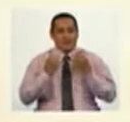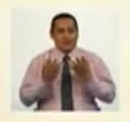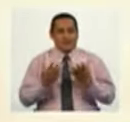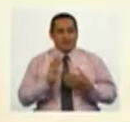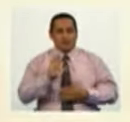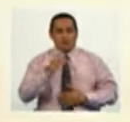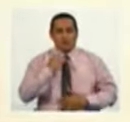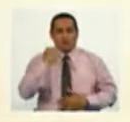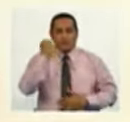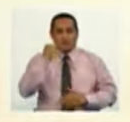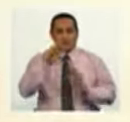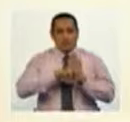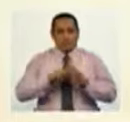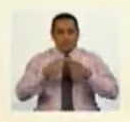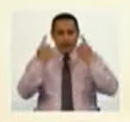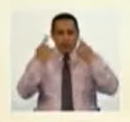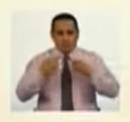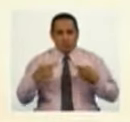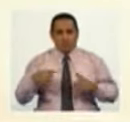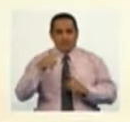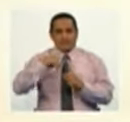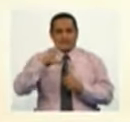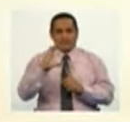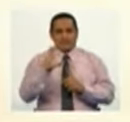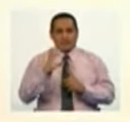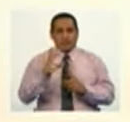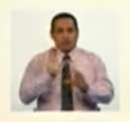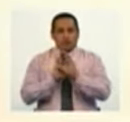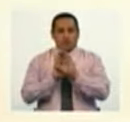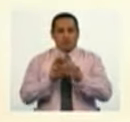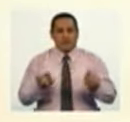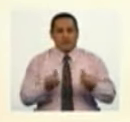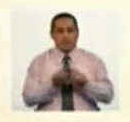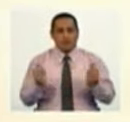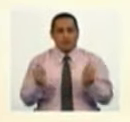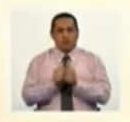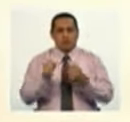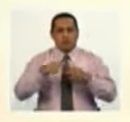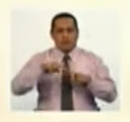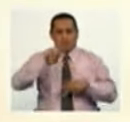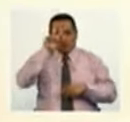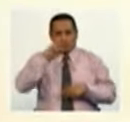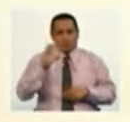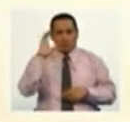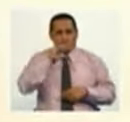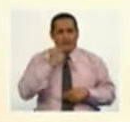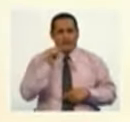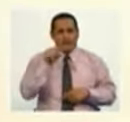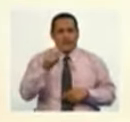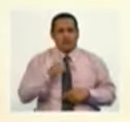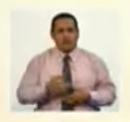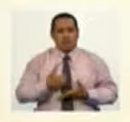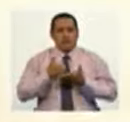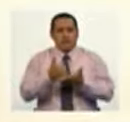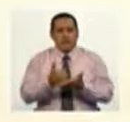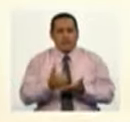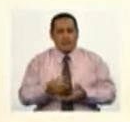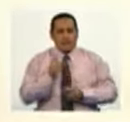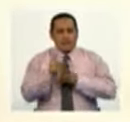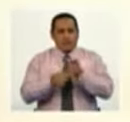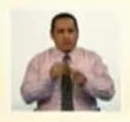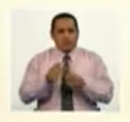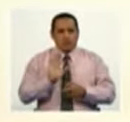Hola, ¿qué tal? Esto es Tus Derechos, una iniciativa del Tribunal Constitucional que junto a TV Perú buscan precisamente